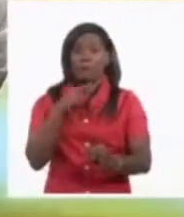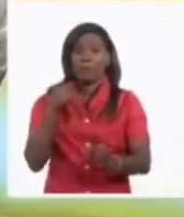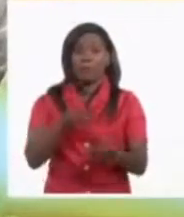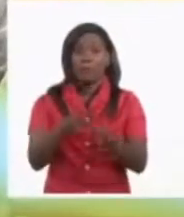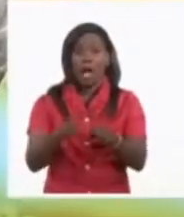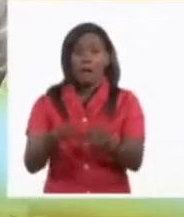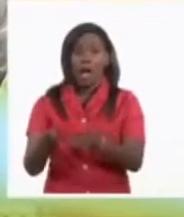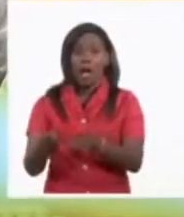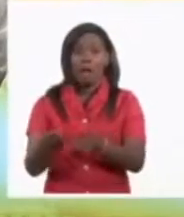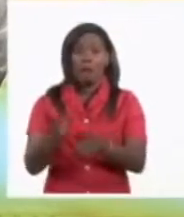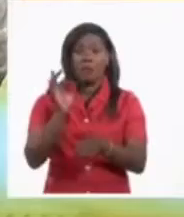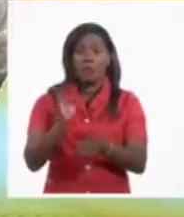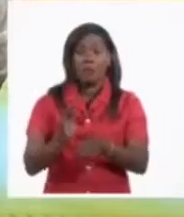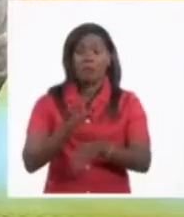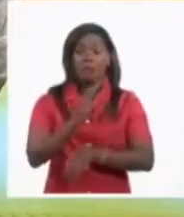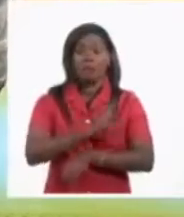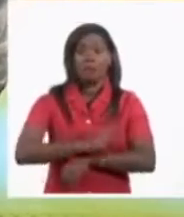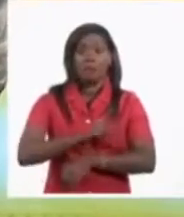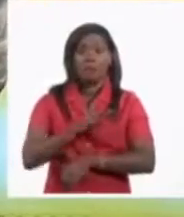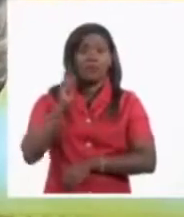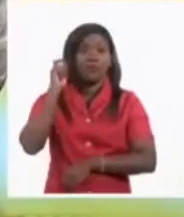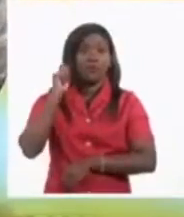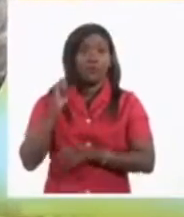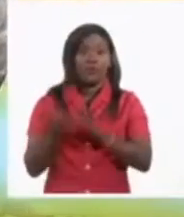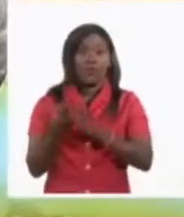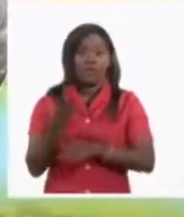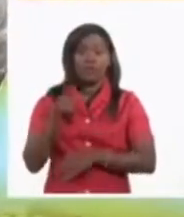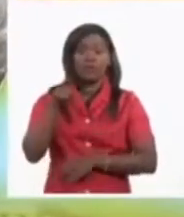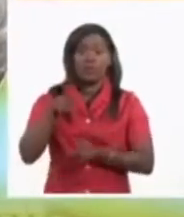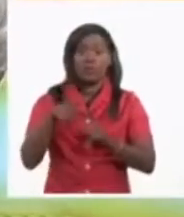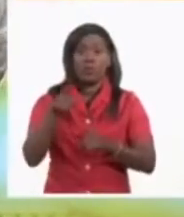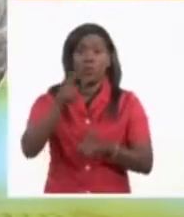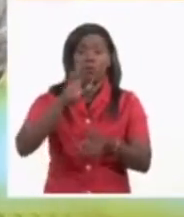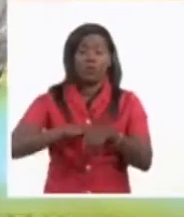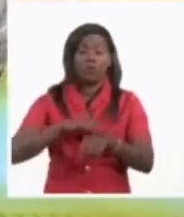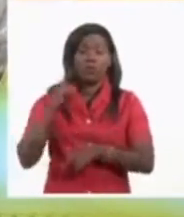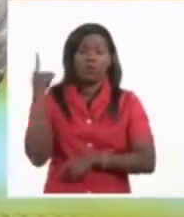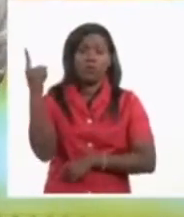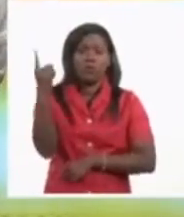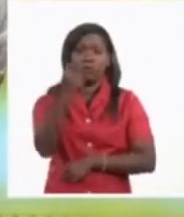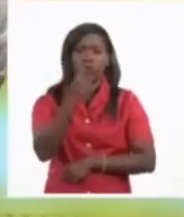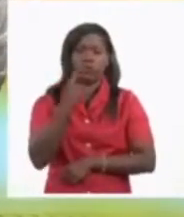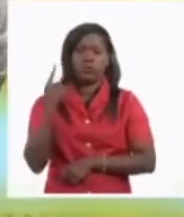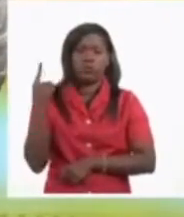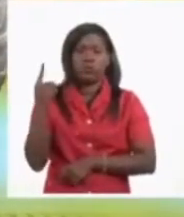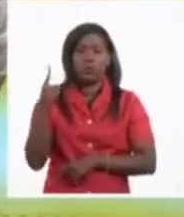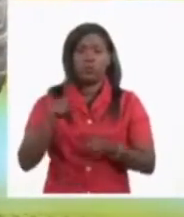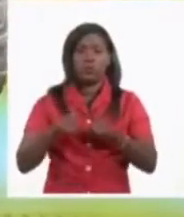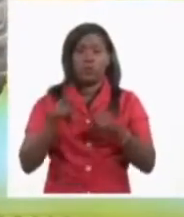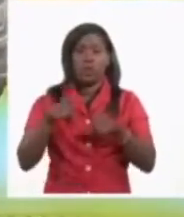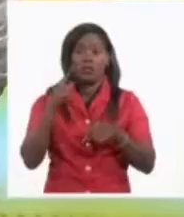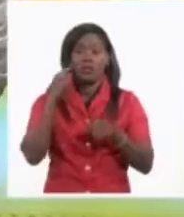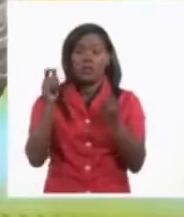Florida, ocasionada por Ian, que según dijo podría resultar el más mortífero